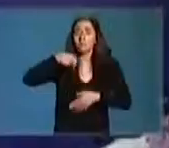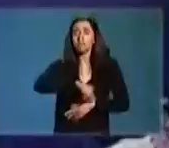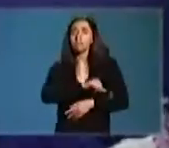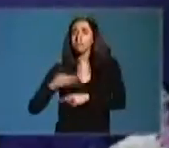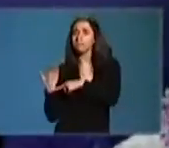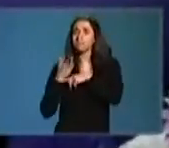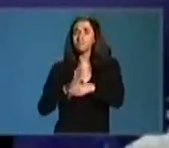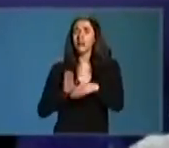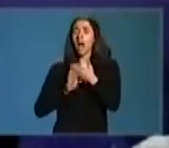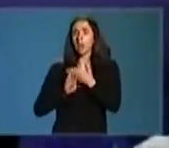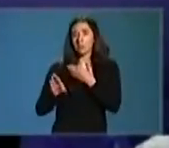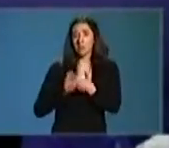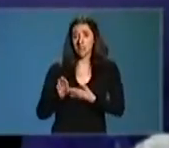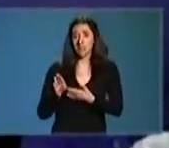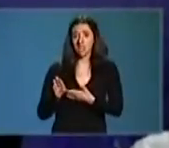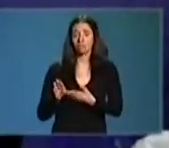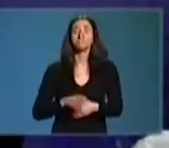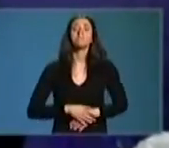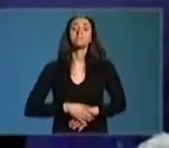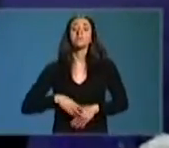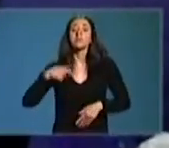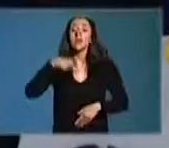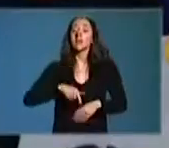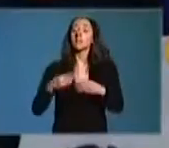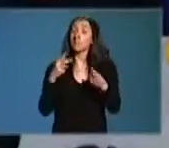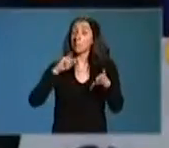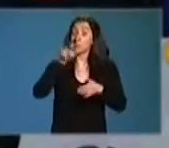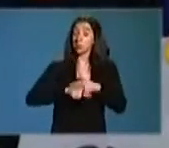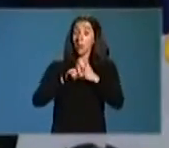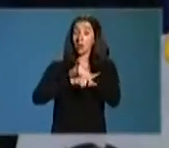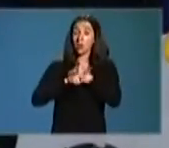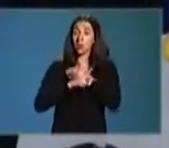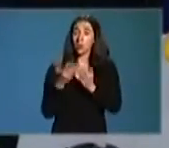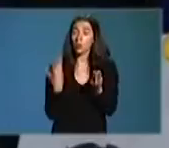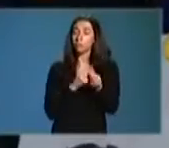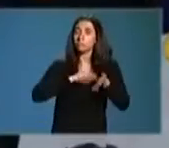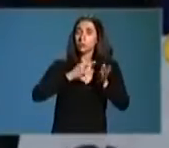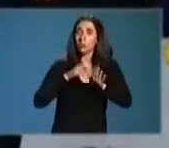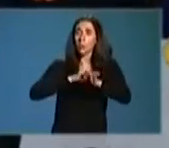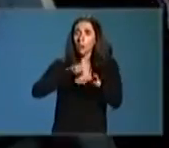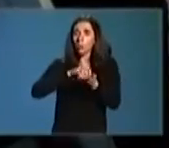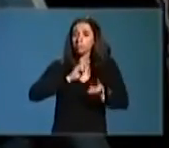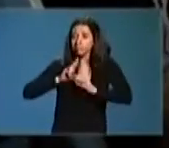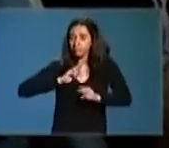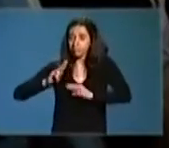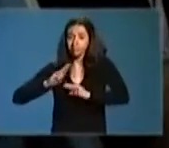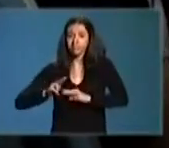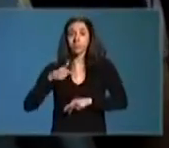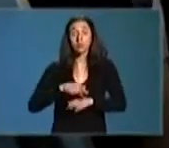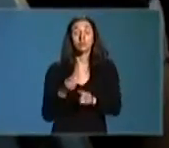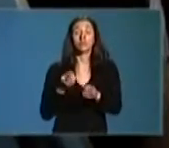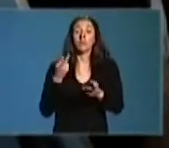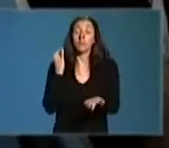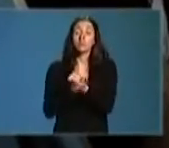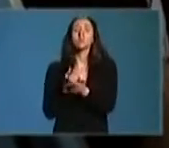semana os veciños por alcalde que en este iba acompañado por técnicos para resolver todas las dudas esta iniciativa forma parte de apostó por una alga de